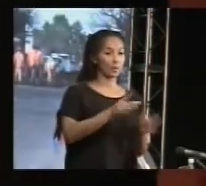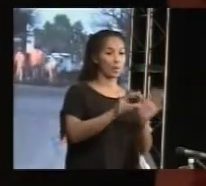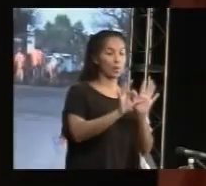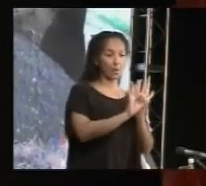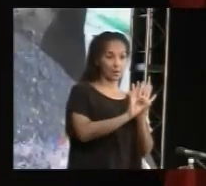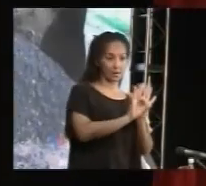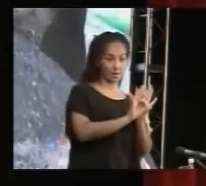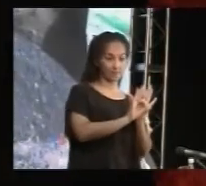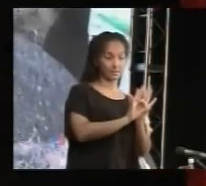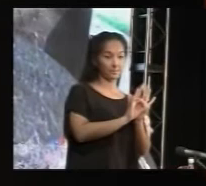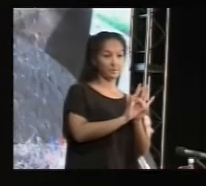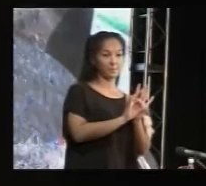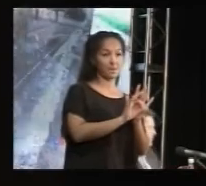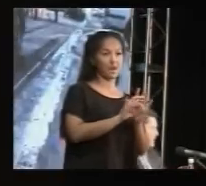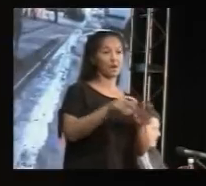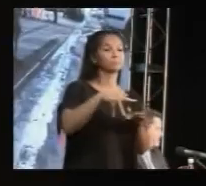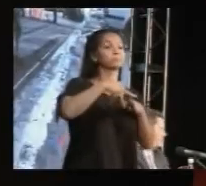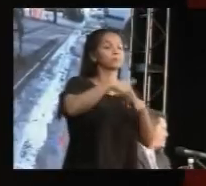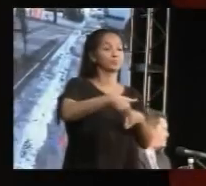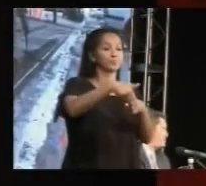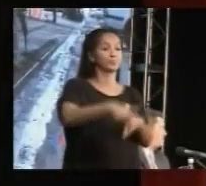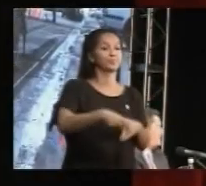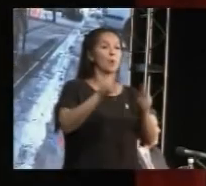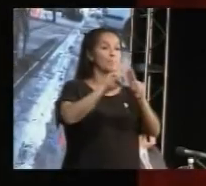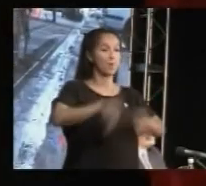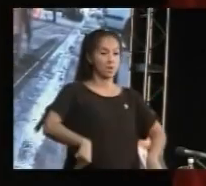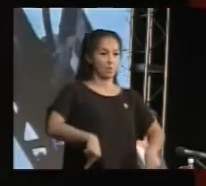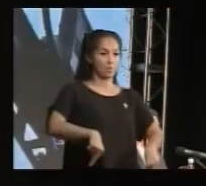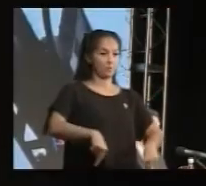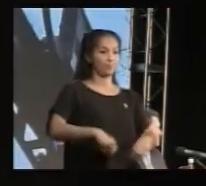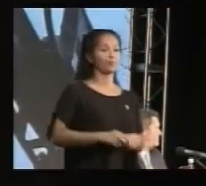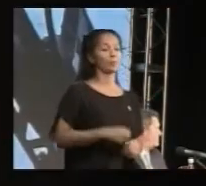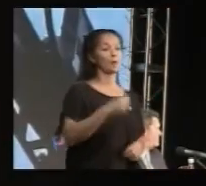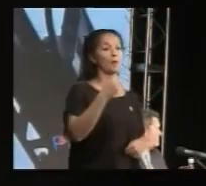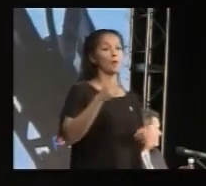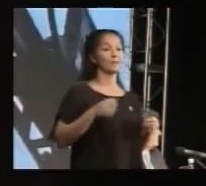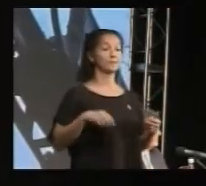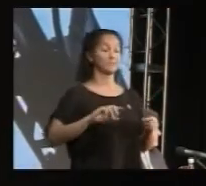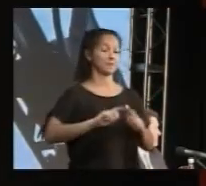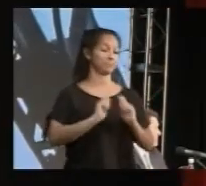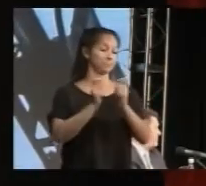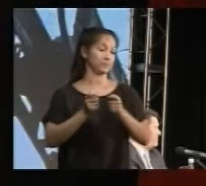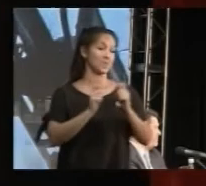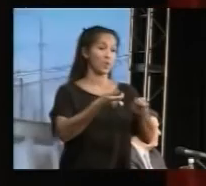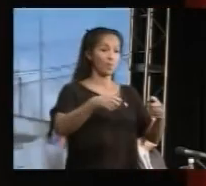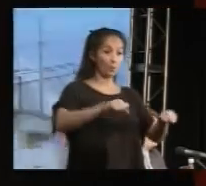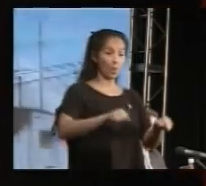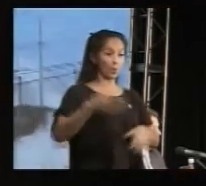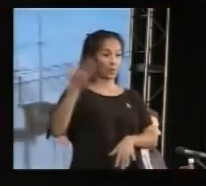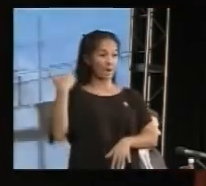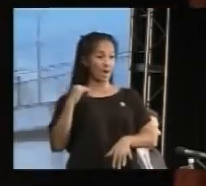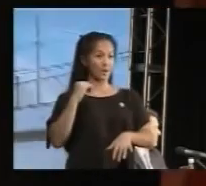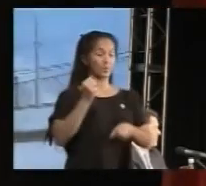nuestra administración, que prohíbe la tracción a sangre en la ciudad, además de los 40 motocarros que entregamos a los recuperadores de